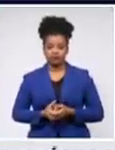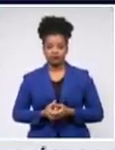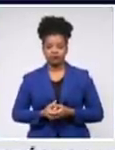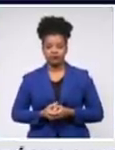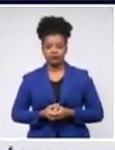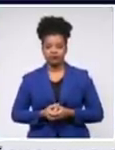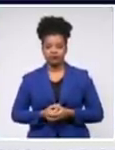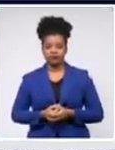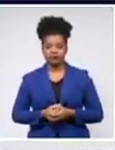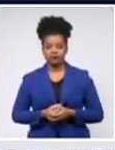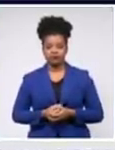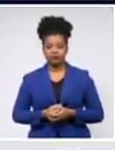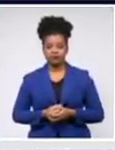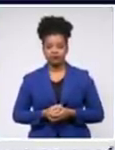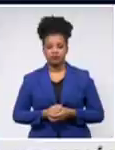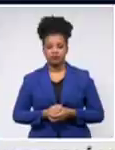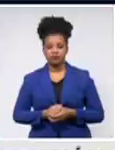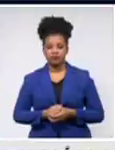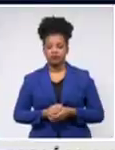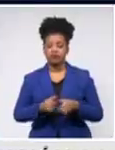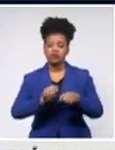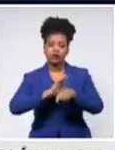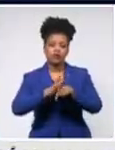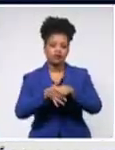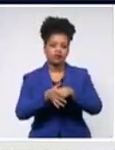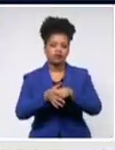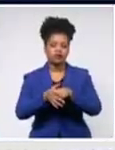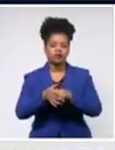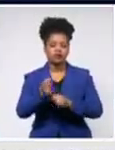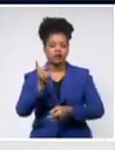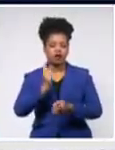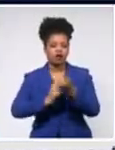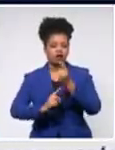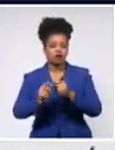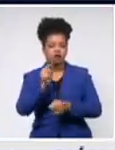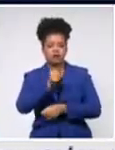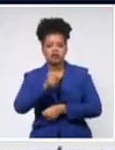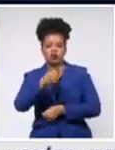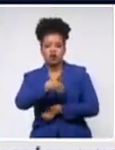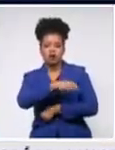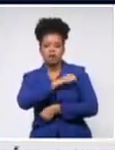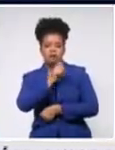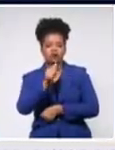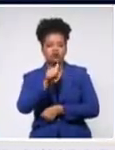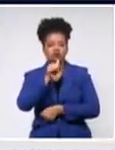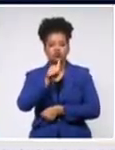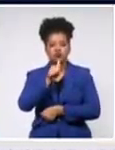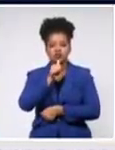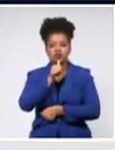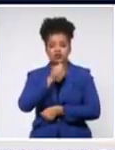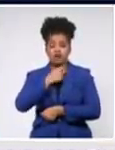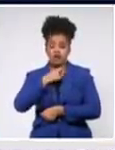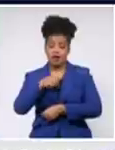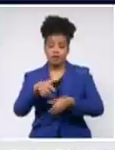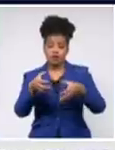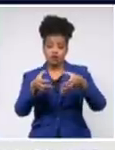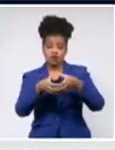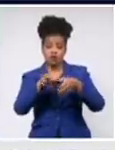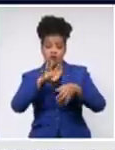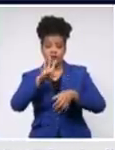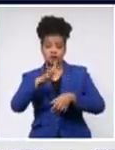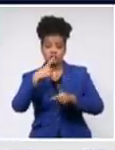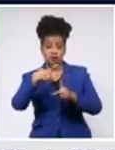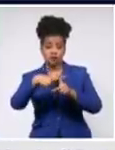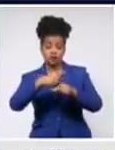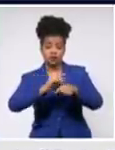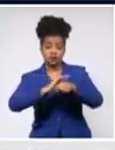Esta también es algo que la población nos ha estado preguntando, ¿no? Bueno, pues de los 45 casos confirmados, se encontraban en